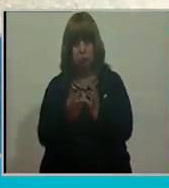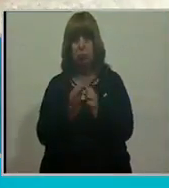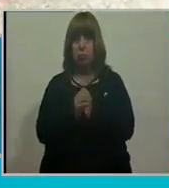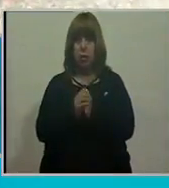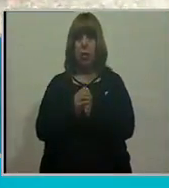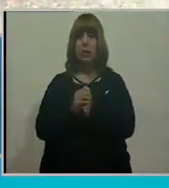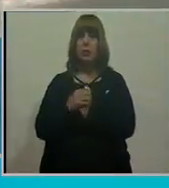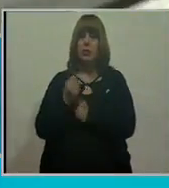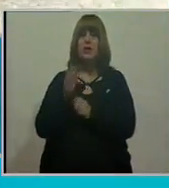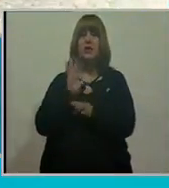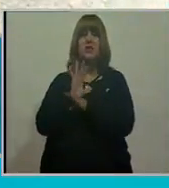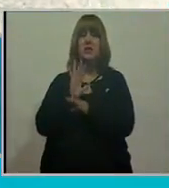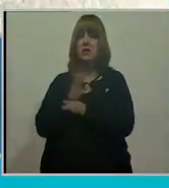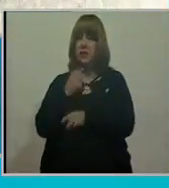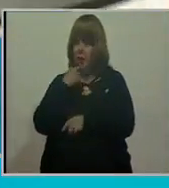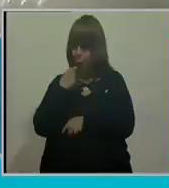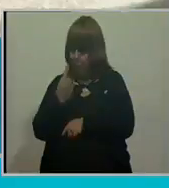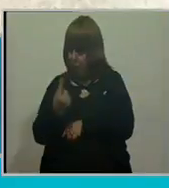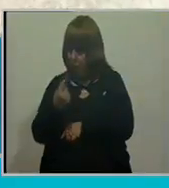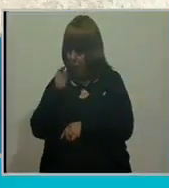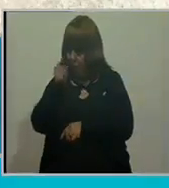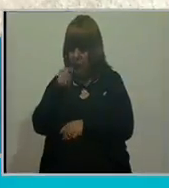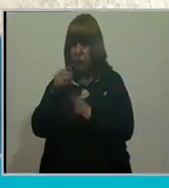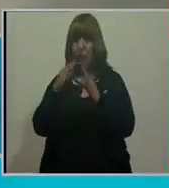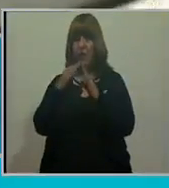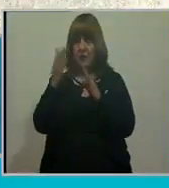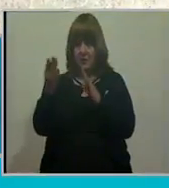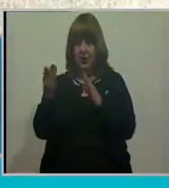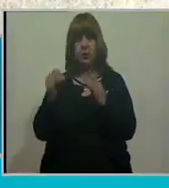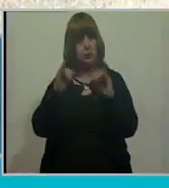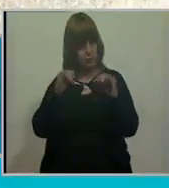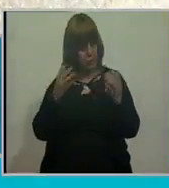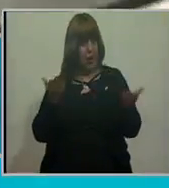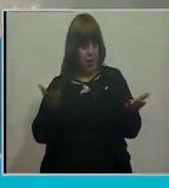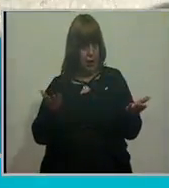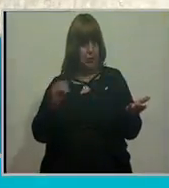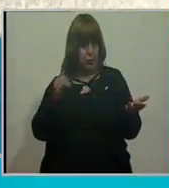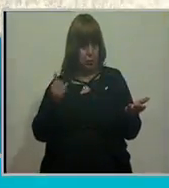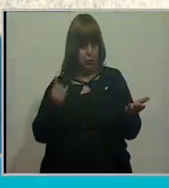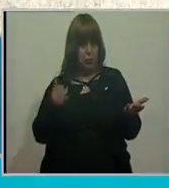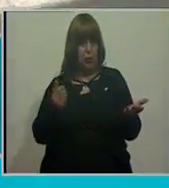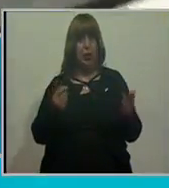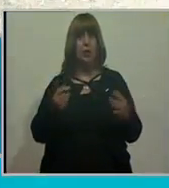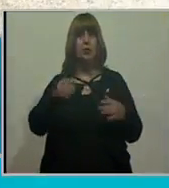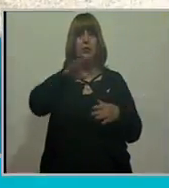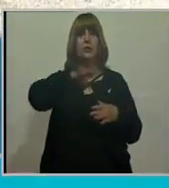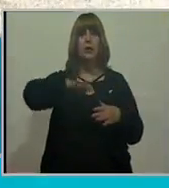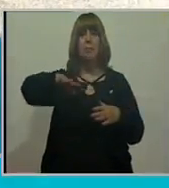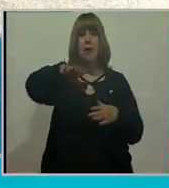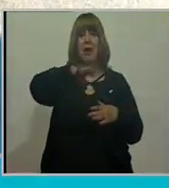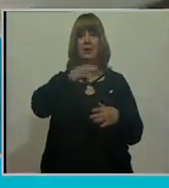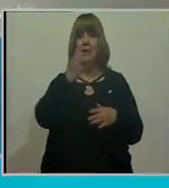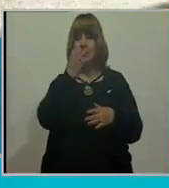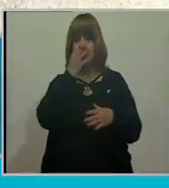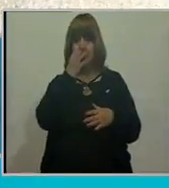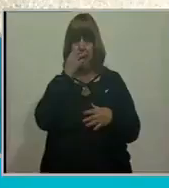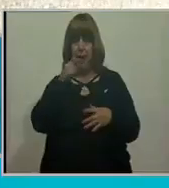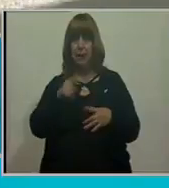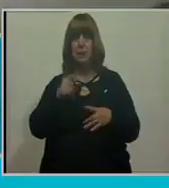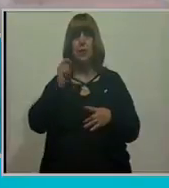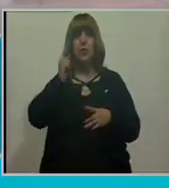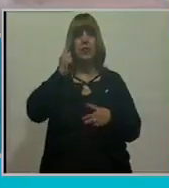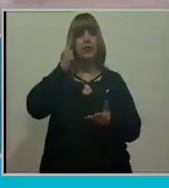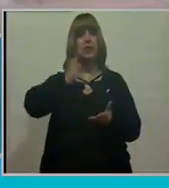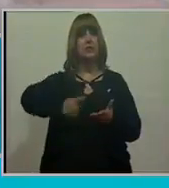vecinos. Exactamente, le preguntamos a los vecinos. Por ejemplo, si usted analiza puntualmente lo que es la Plaza Sarmiento, esta fue una decisión del